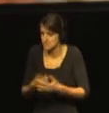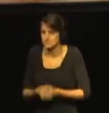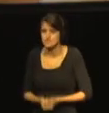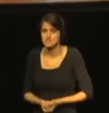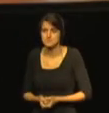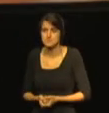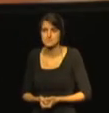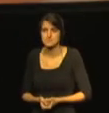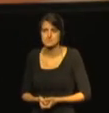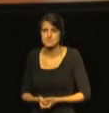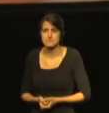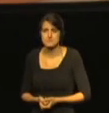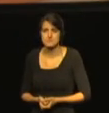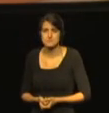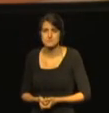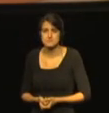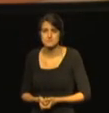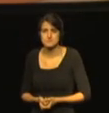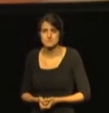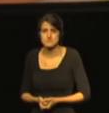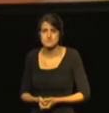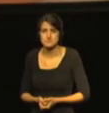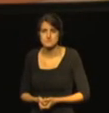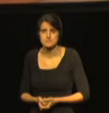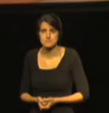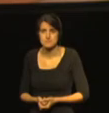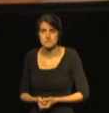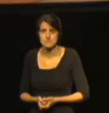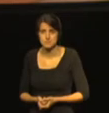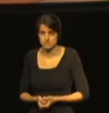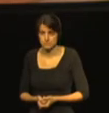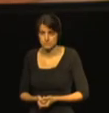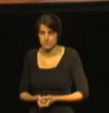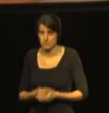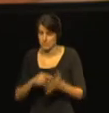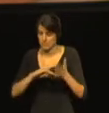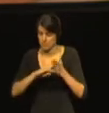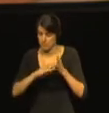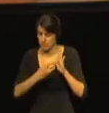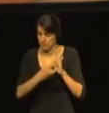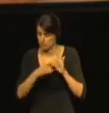El resultado de este proyecto es el informe que estamos presentando hoy.